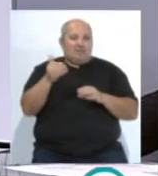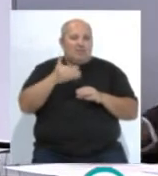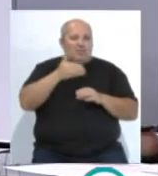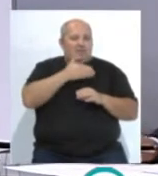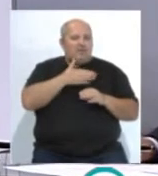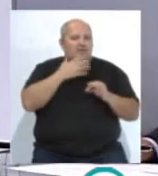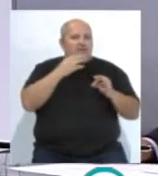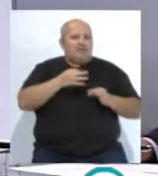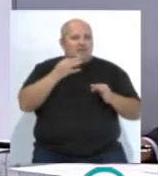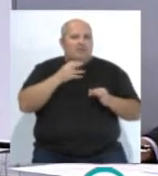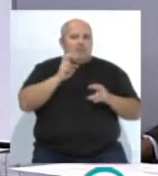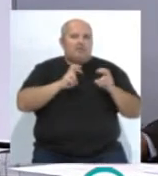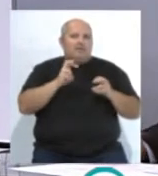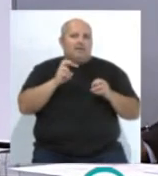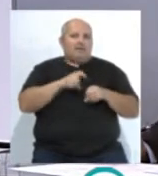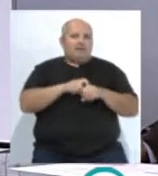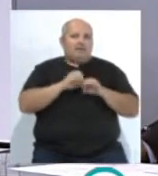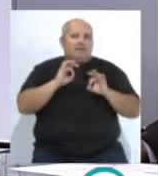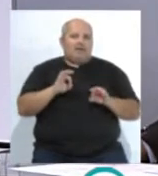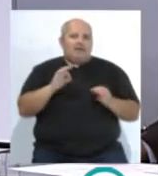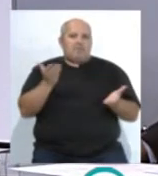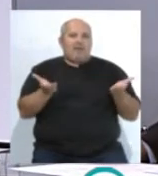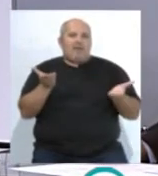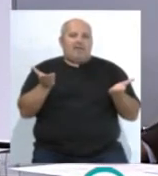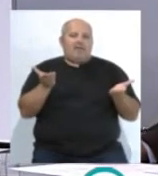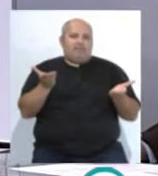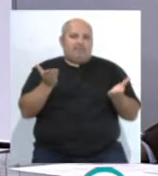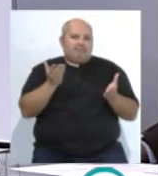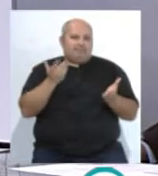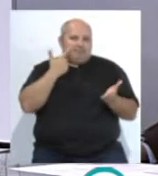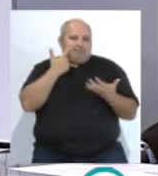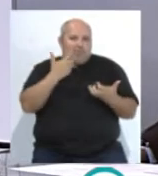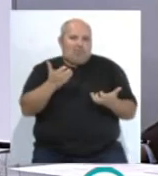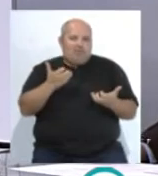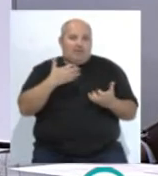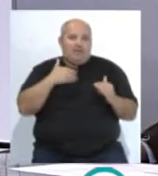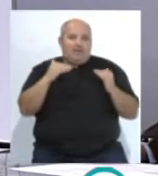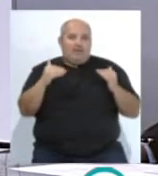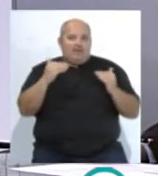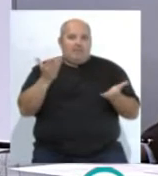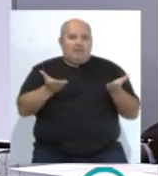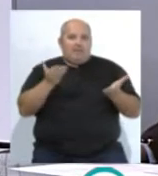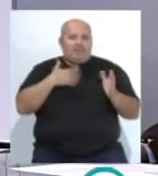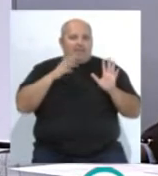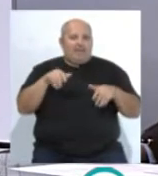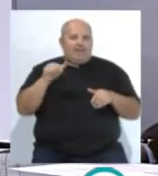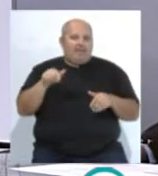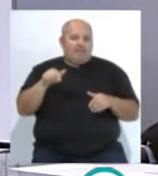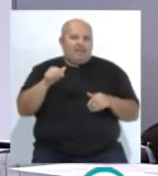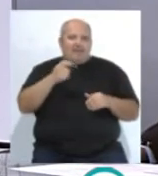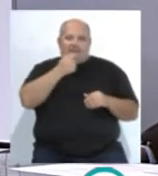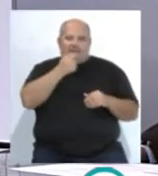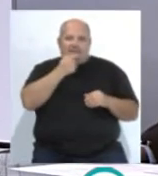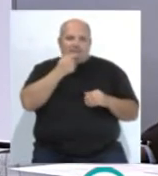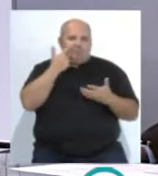anteriores, siempre solemos tirar del tópico de que la balanza al final se equilibra, sí. Pero yo creo que sobre todo esta temporada la balanza del Cádiz en cuanto a